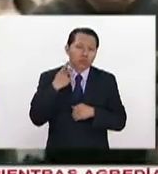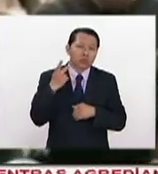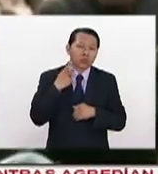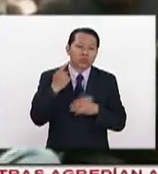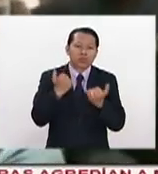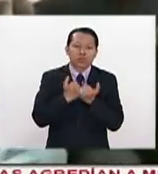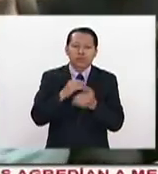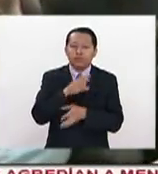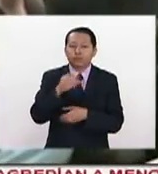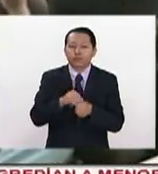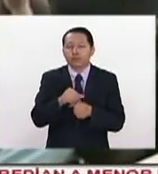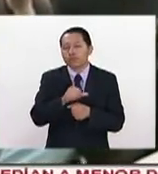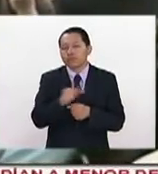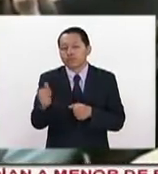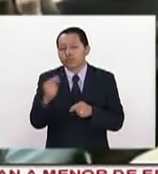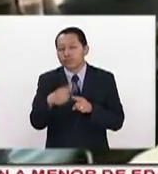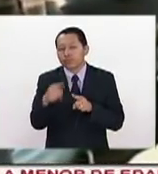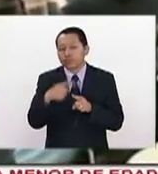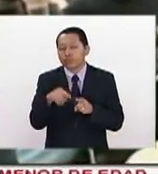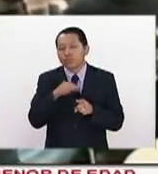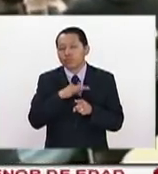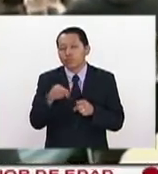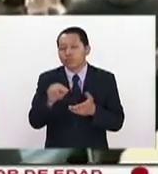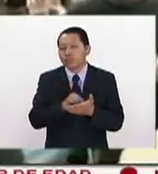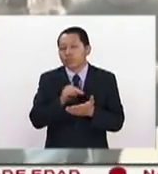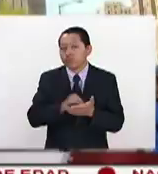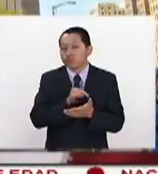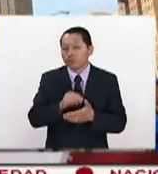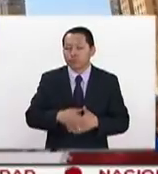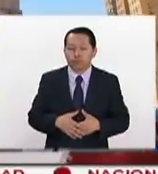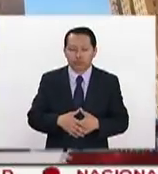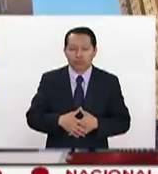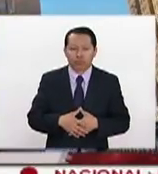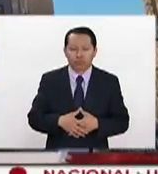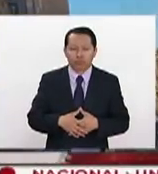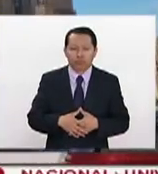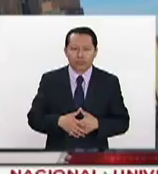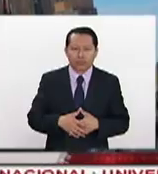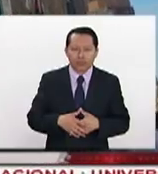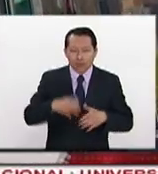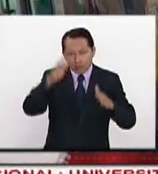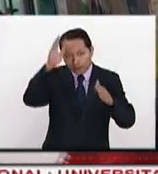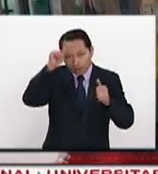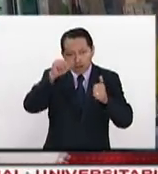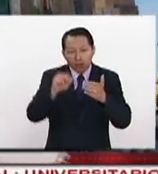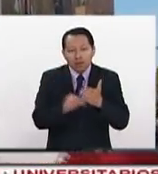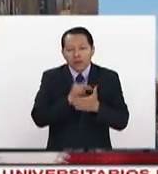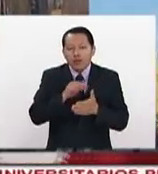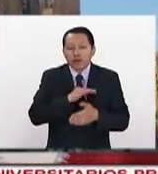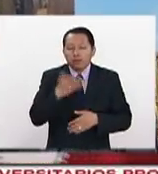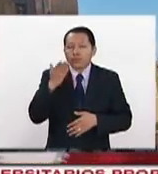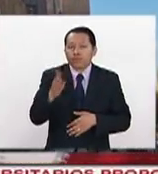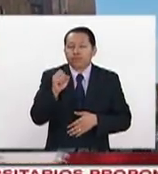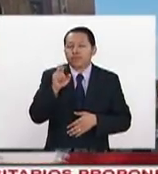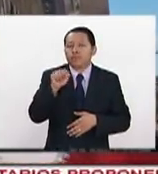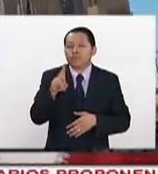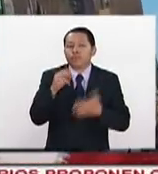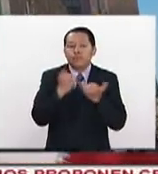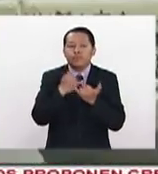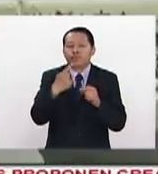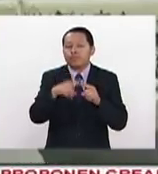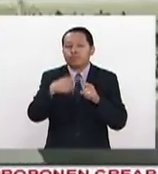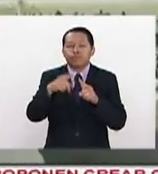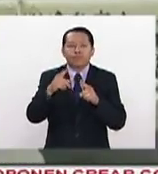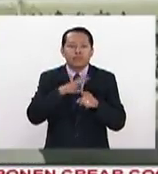políticas y todas otras que pudieran firmar. Entre los acuerdos firmados se solicita a la ONU y a otras